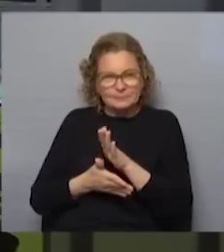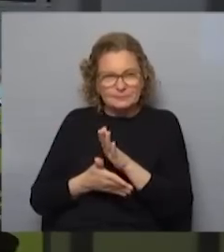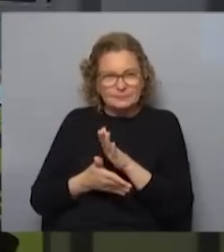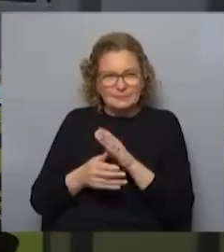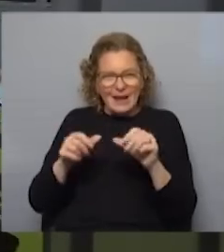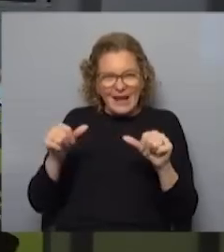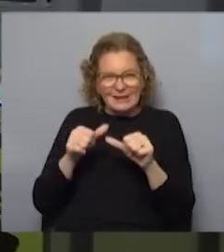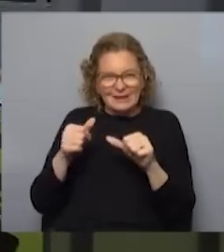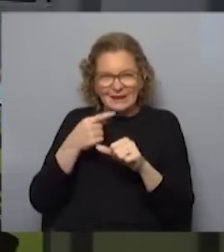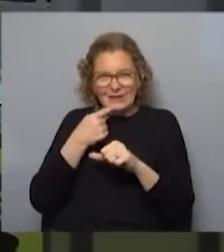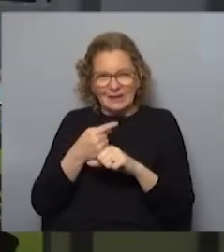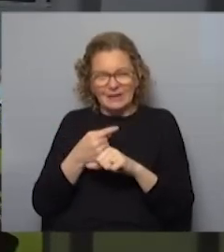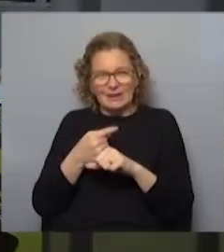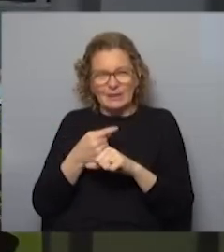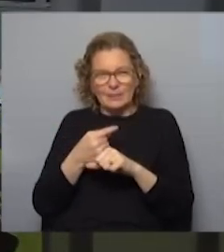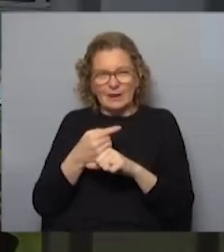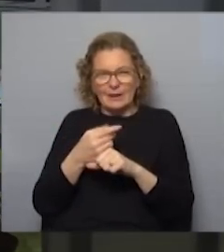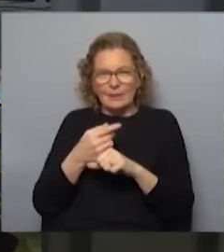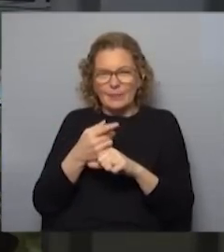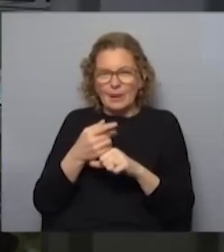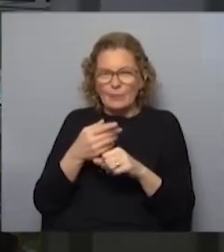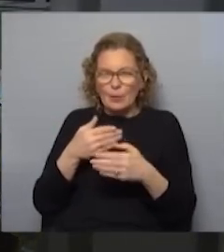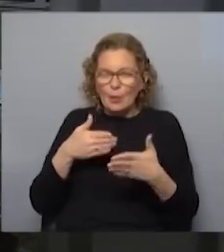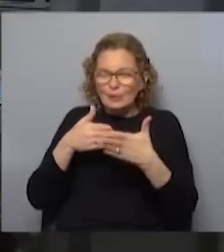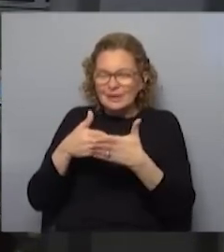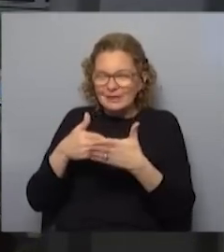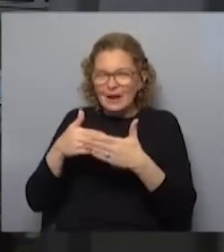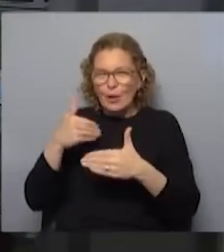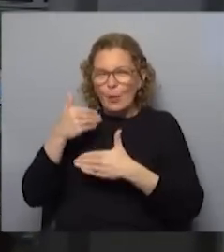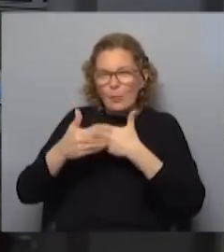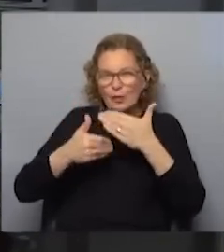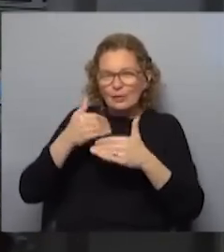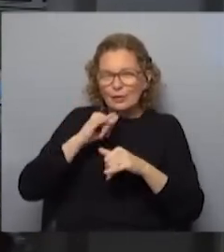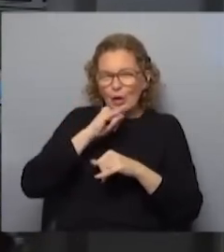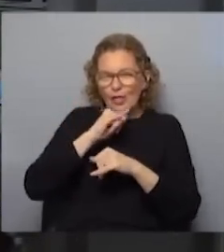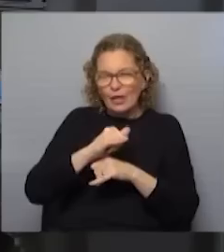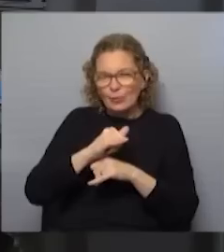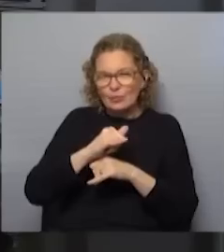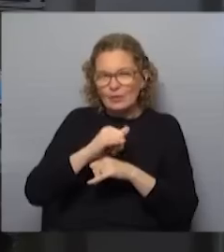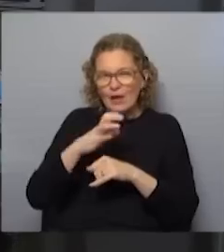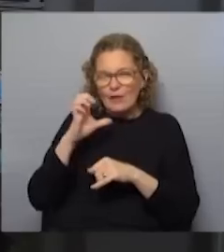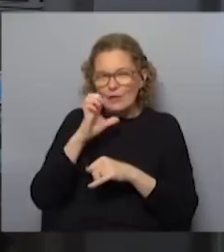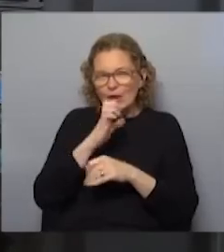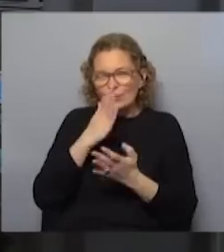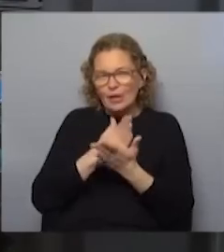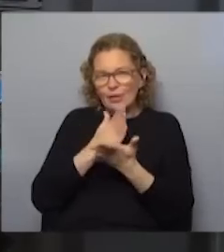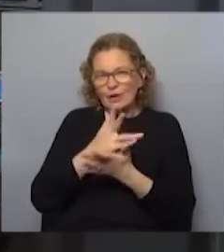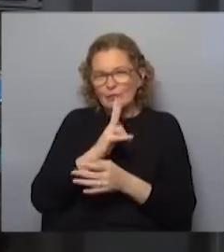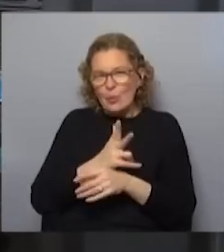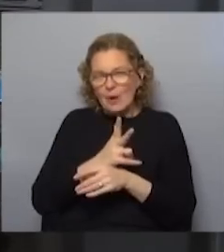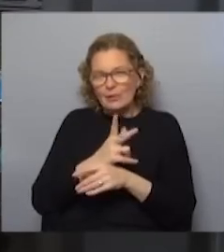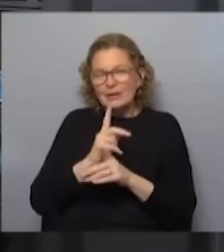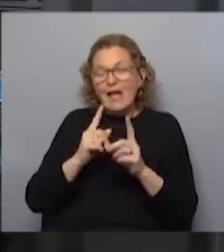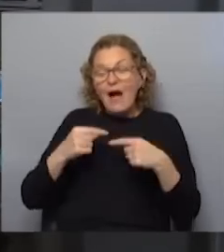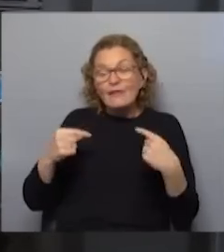hacerla valer para intentar detener los procesos de denuncia en las violaciones a los derechos humanos y